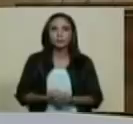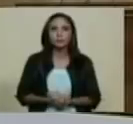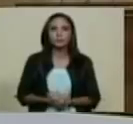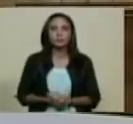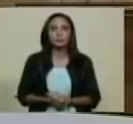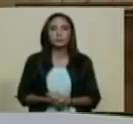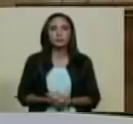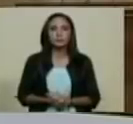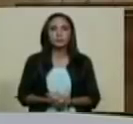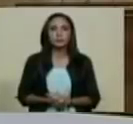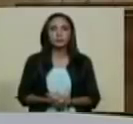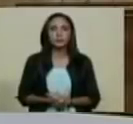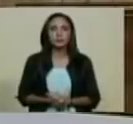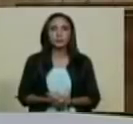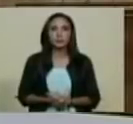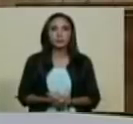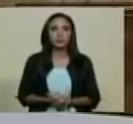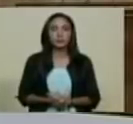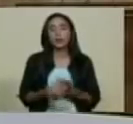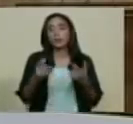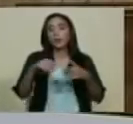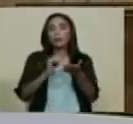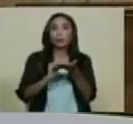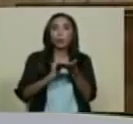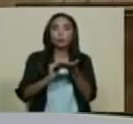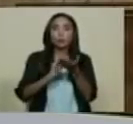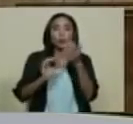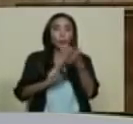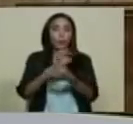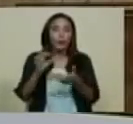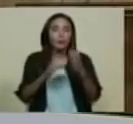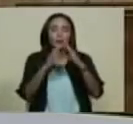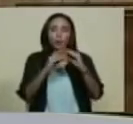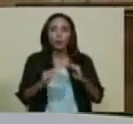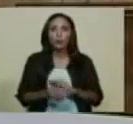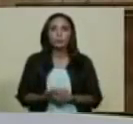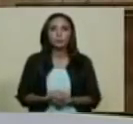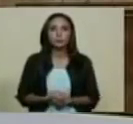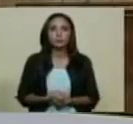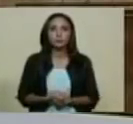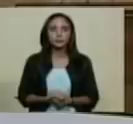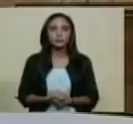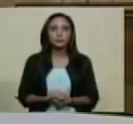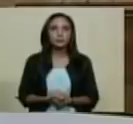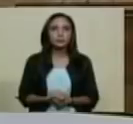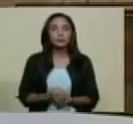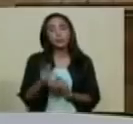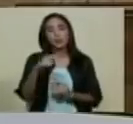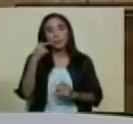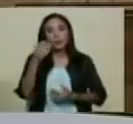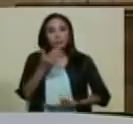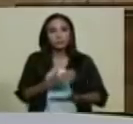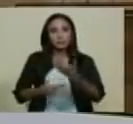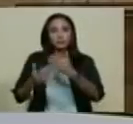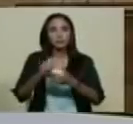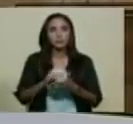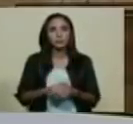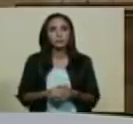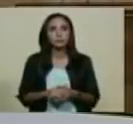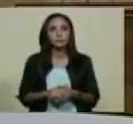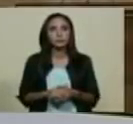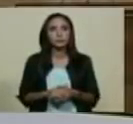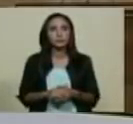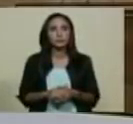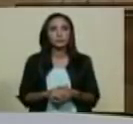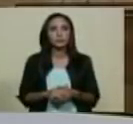de resolución de problemas, de atención de problemas. Tienen una